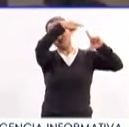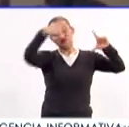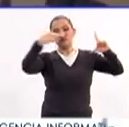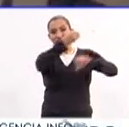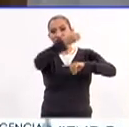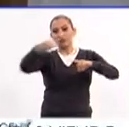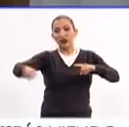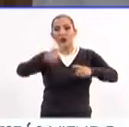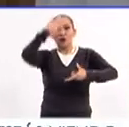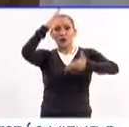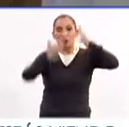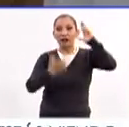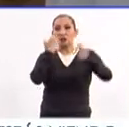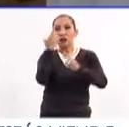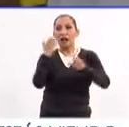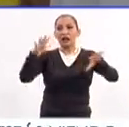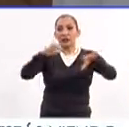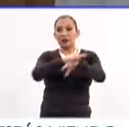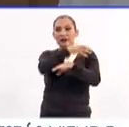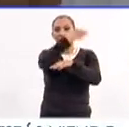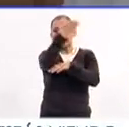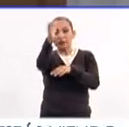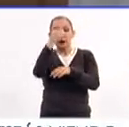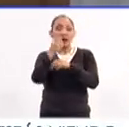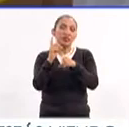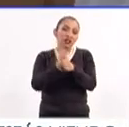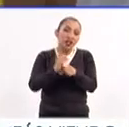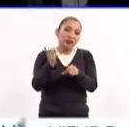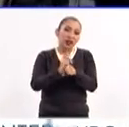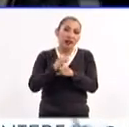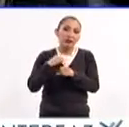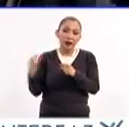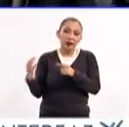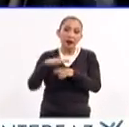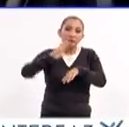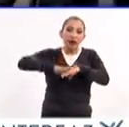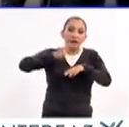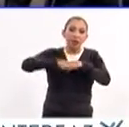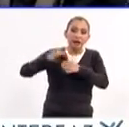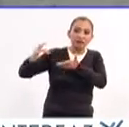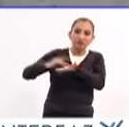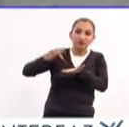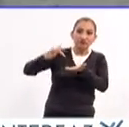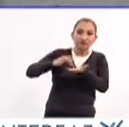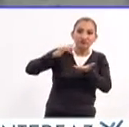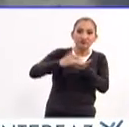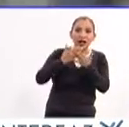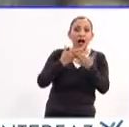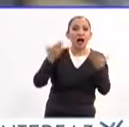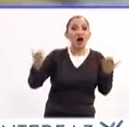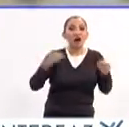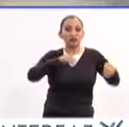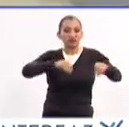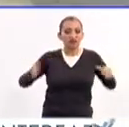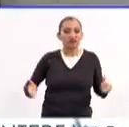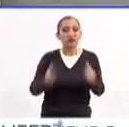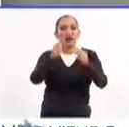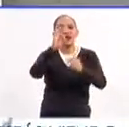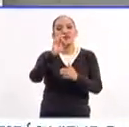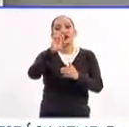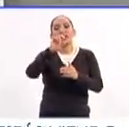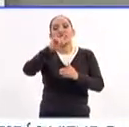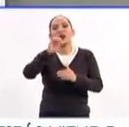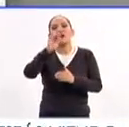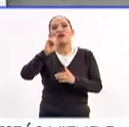frase «Huelga escolar por el clima». Al paso de los días, ha logrado cada vez más apoyo hasta convertirse en el movimiento Fridays